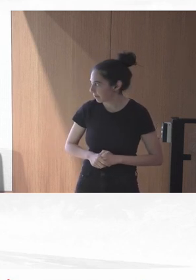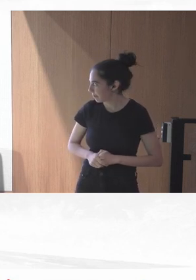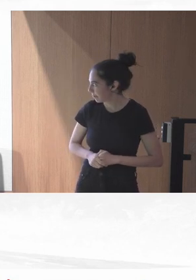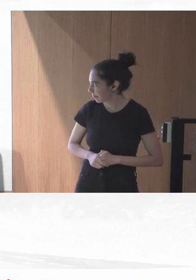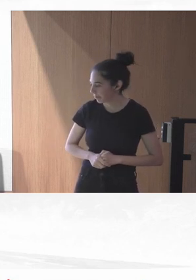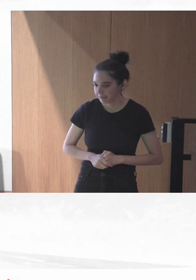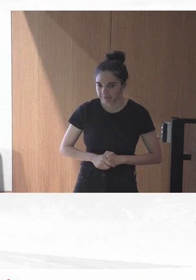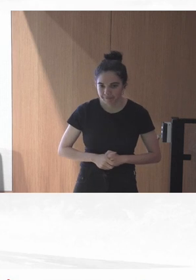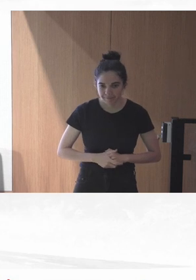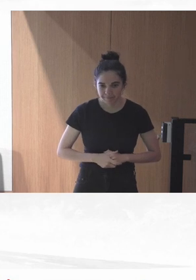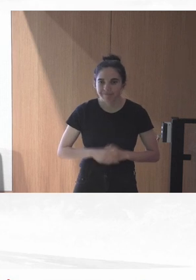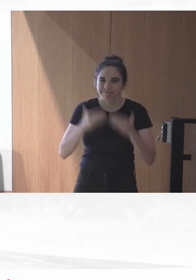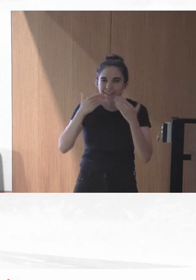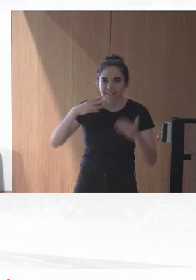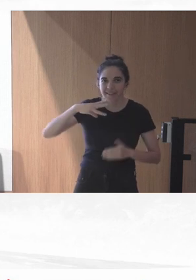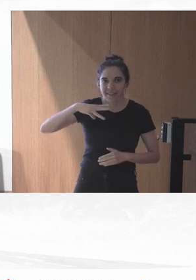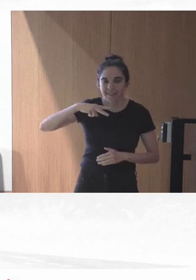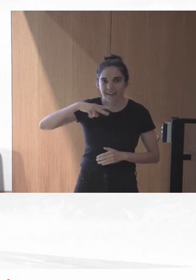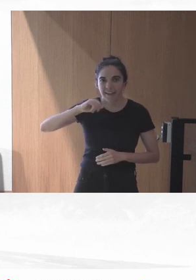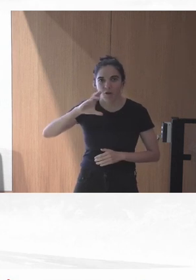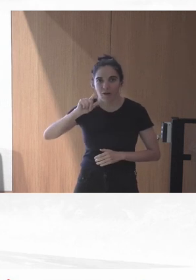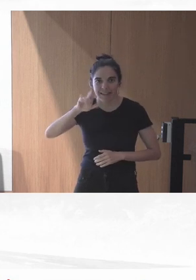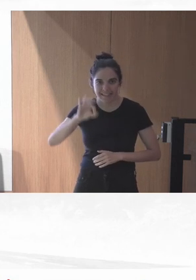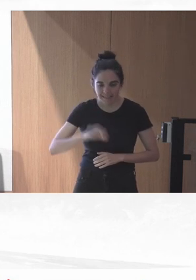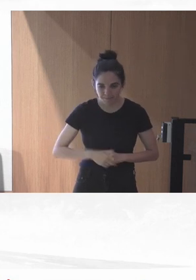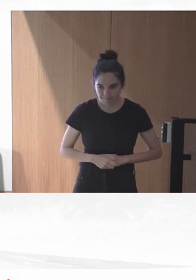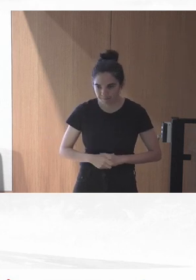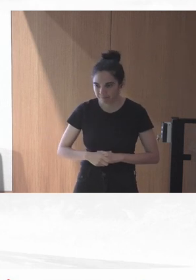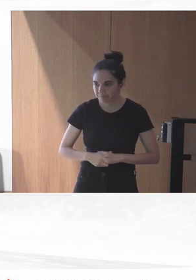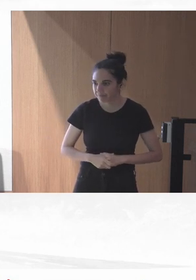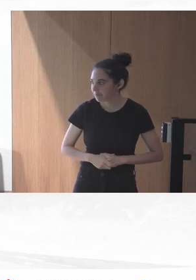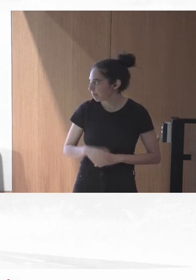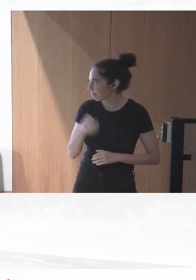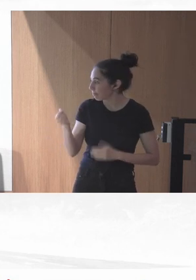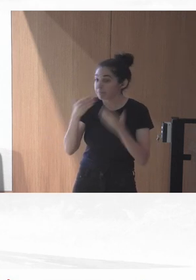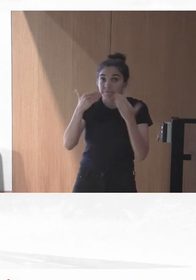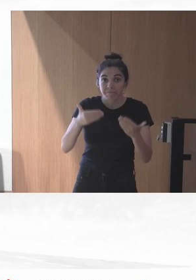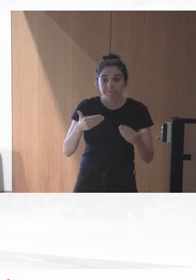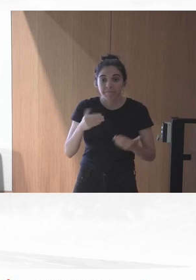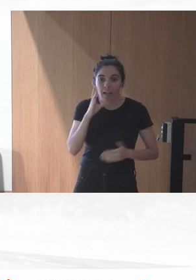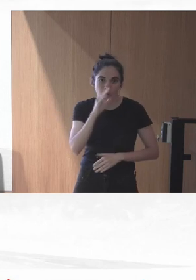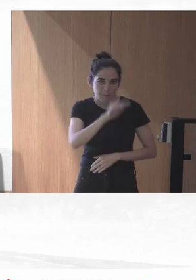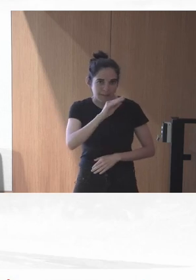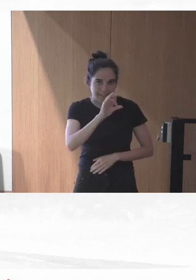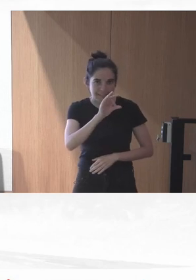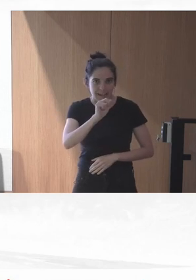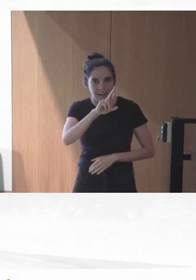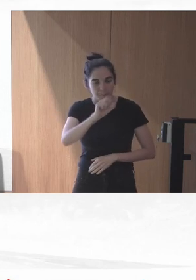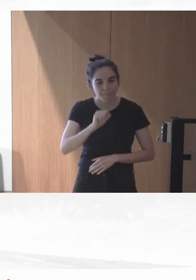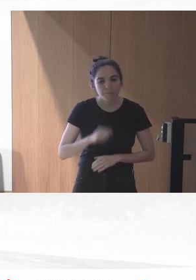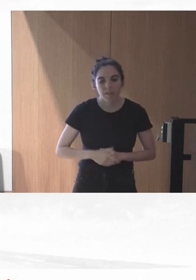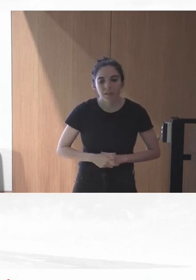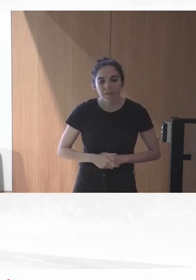Okay, super. Thank you, Nicolás. Gracias, Nicolás. Genial, gracias. Sara, ¿cuánto